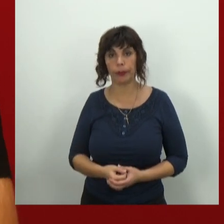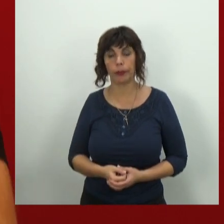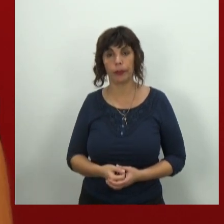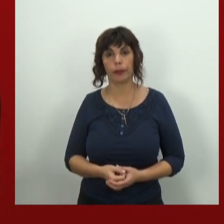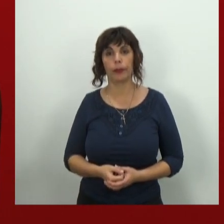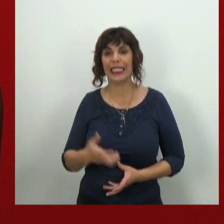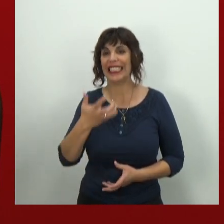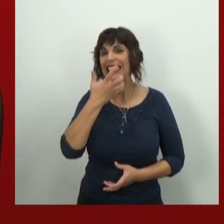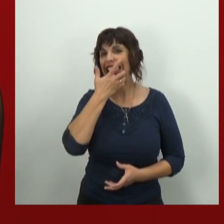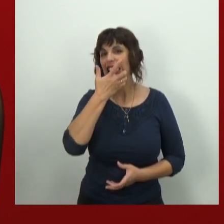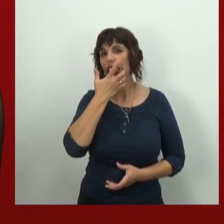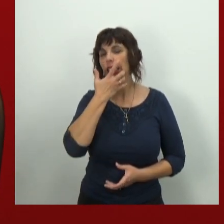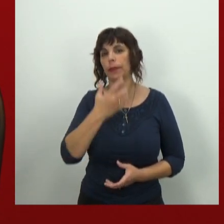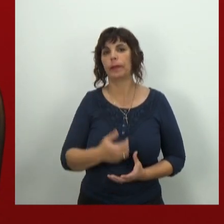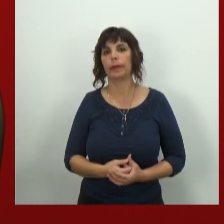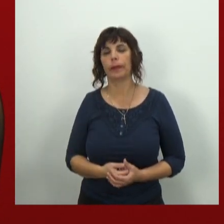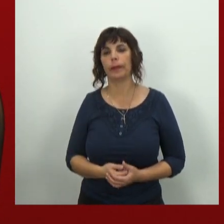Porque si el diablo